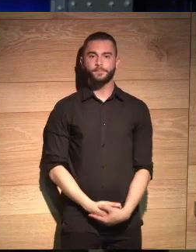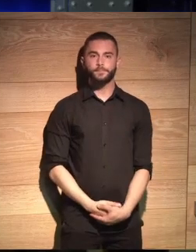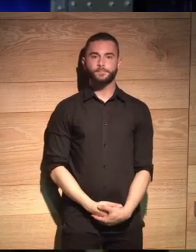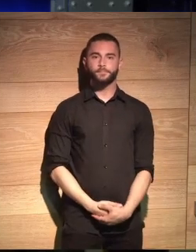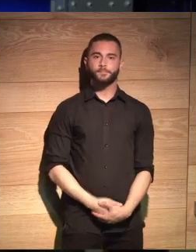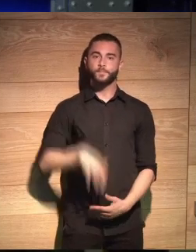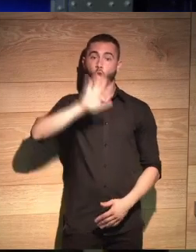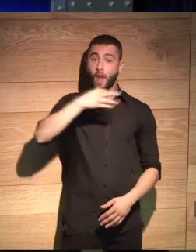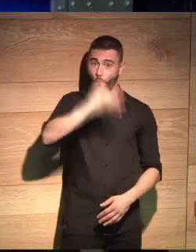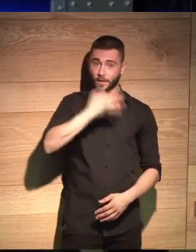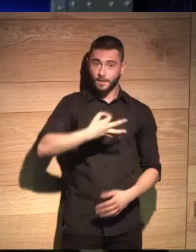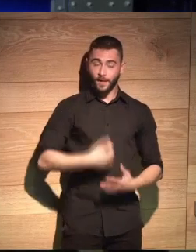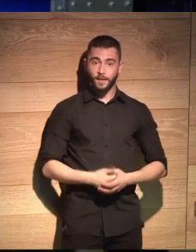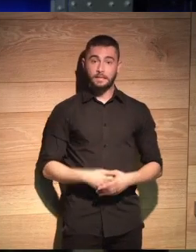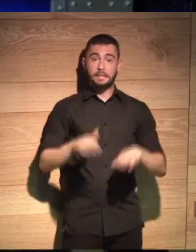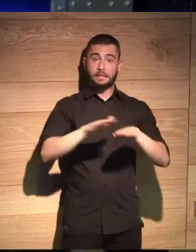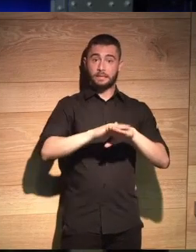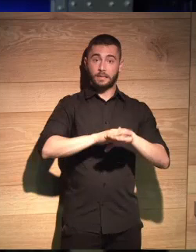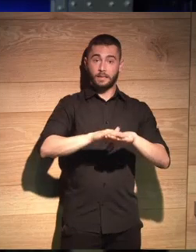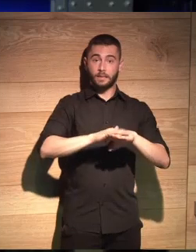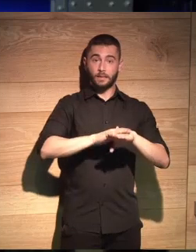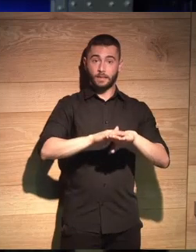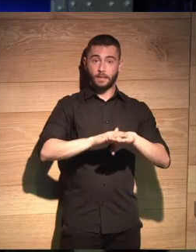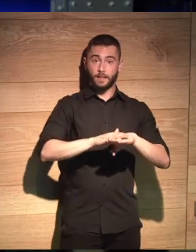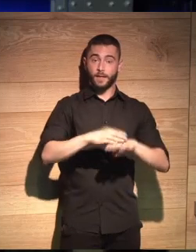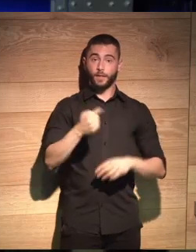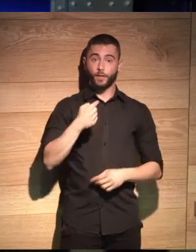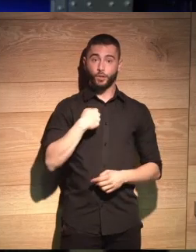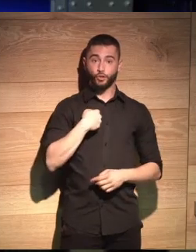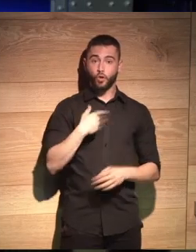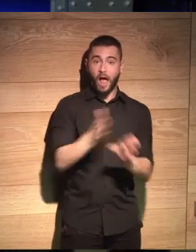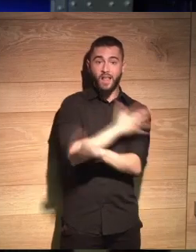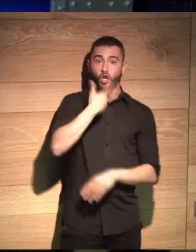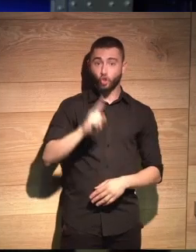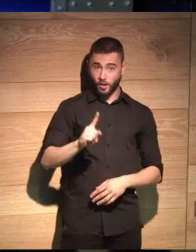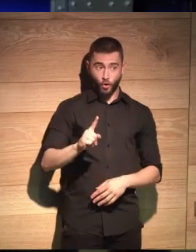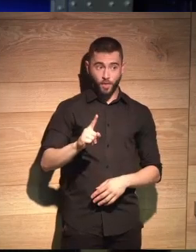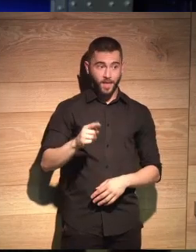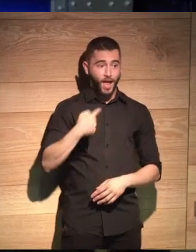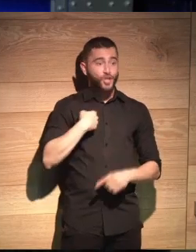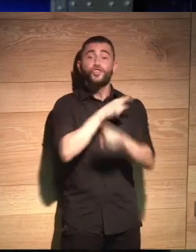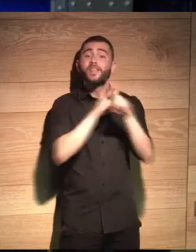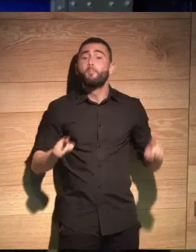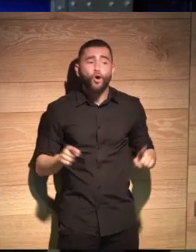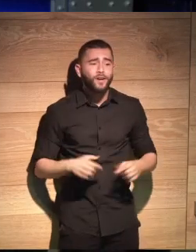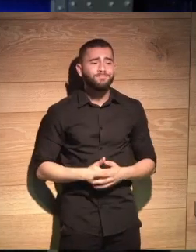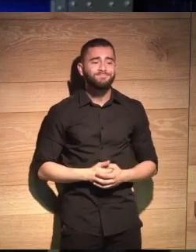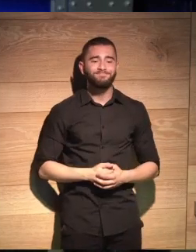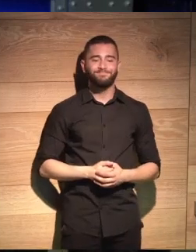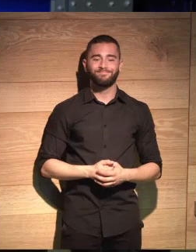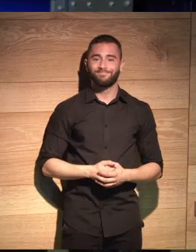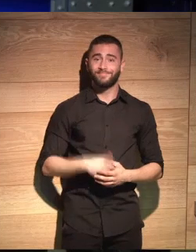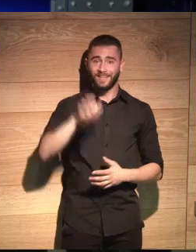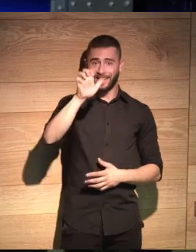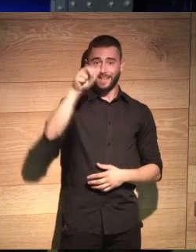Hola, buenas tardes. Perdona, yo no te conocía. Yo tampoco. A